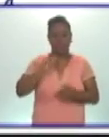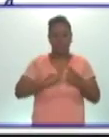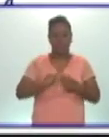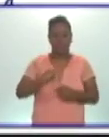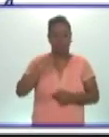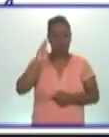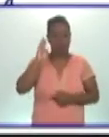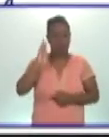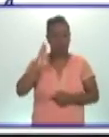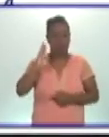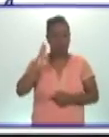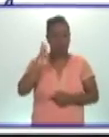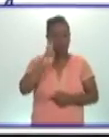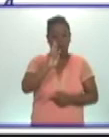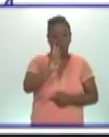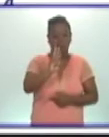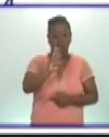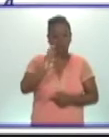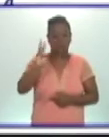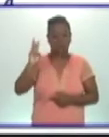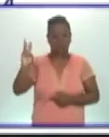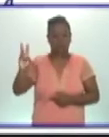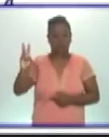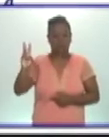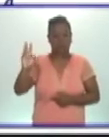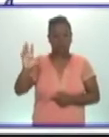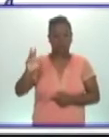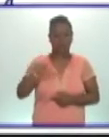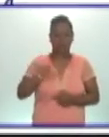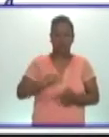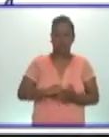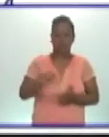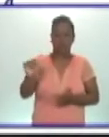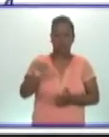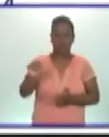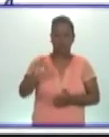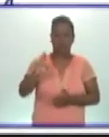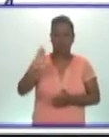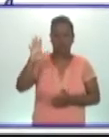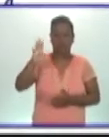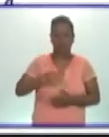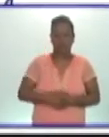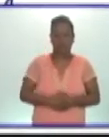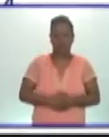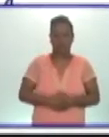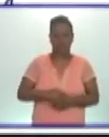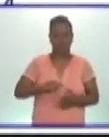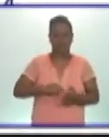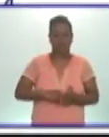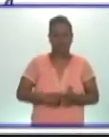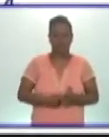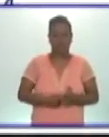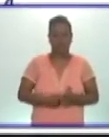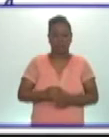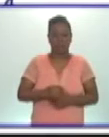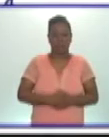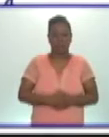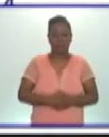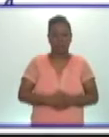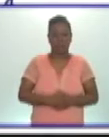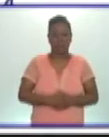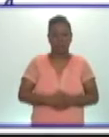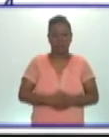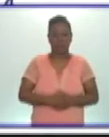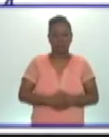es igual a b elevado a la 5. Y ahora multiplicamos el monomio con el siguiente término.